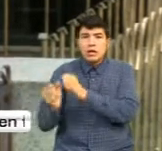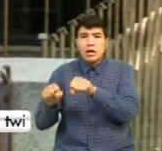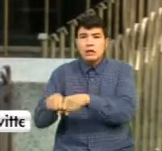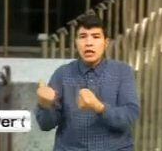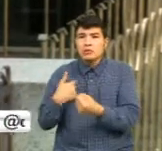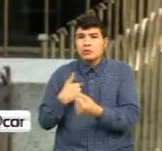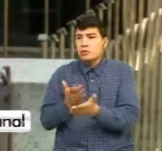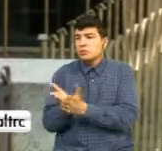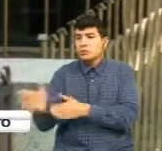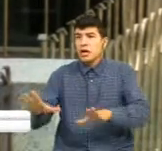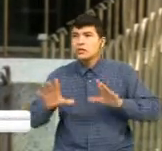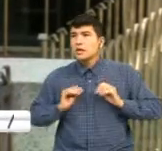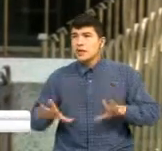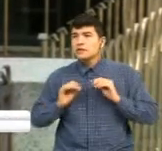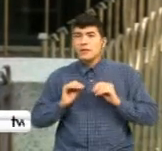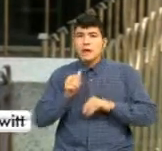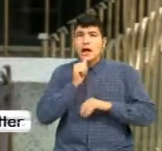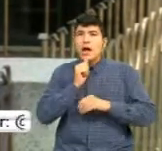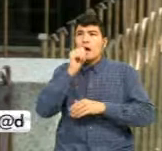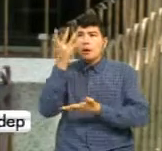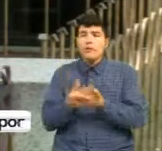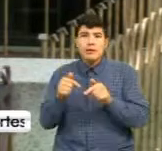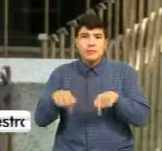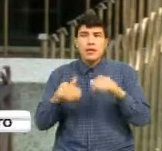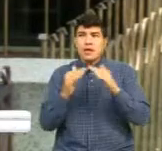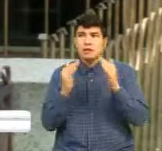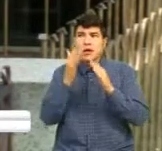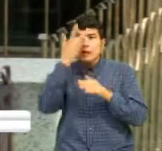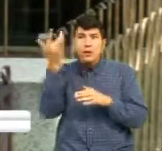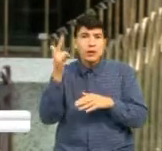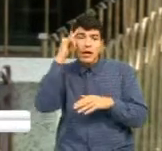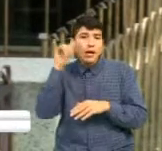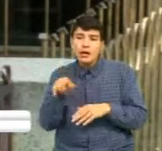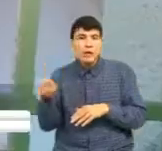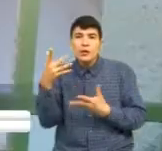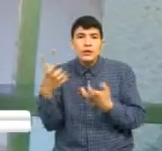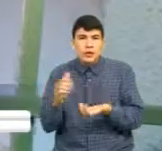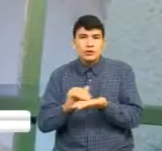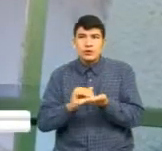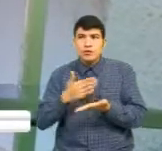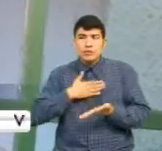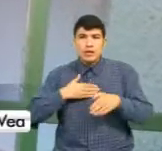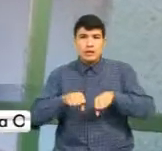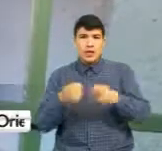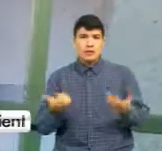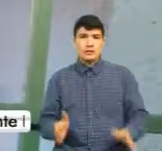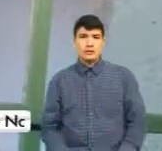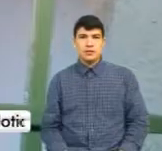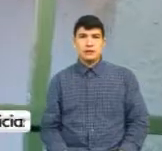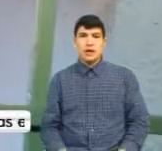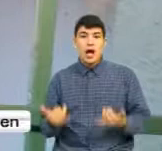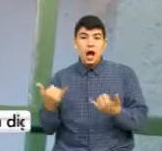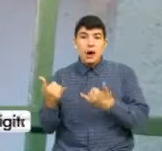que siga aceptando la inundación en mi casa porque los querellantes no quisieron arreglar ese daño por el momento estamos a la espera de